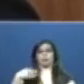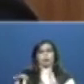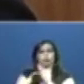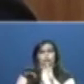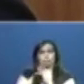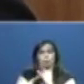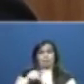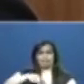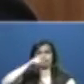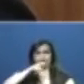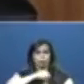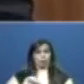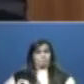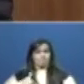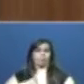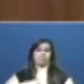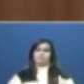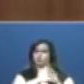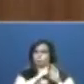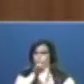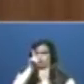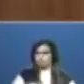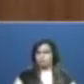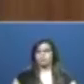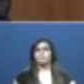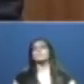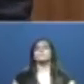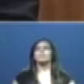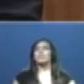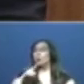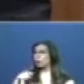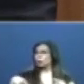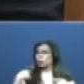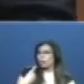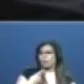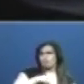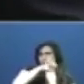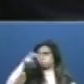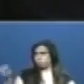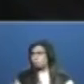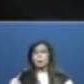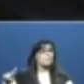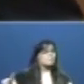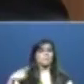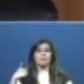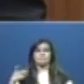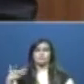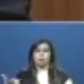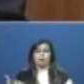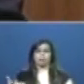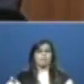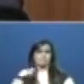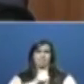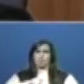primeros meses de 2013 entre muchas más dramática ha seguido siendo el crecimiento